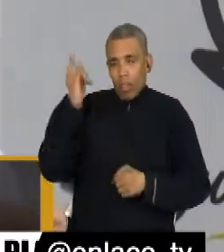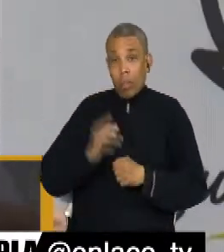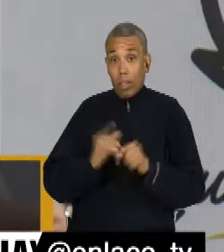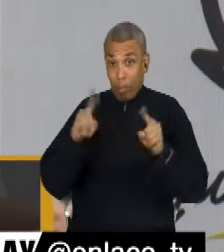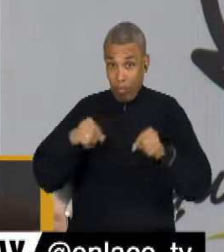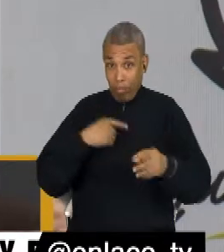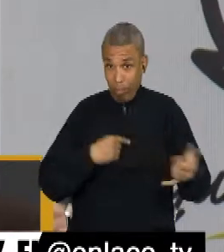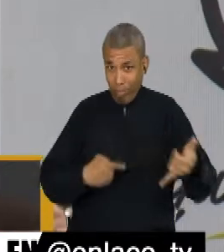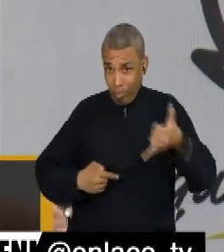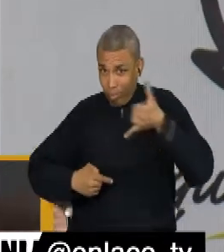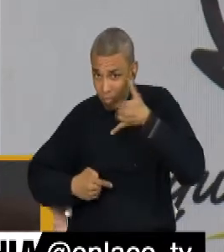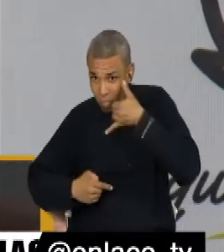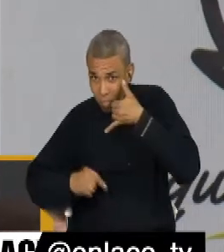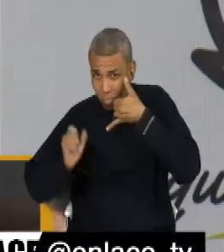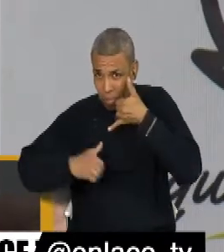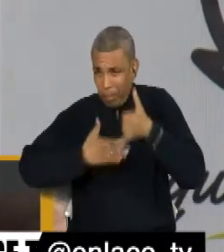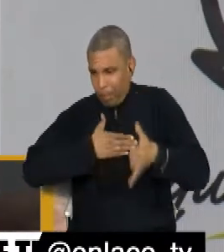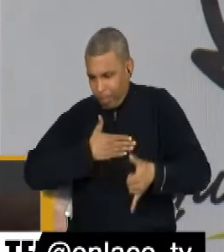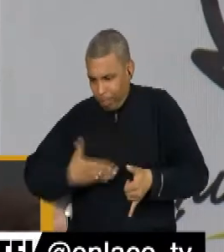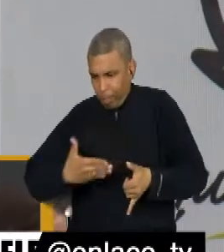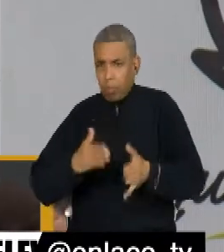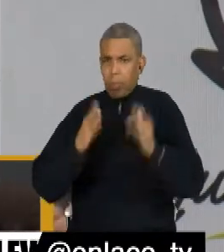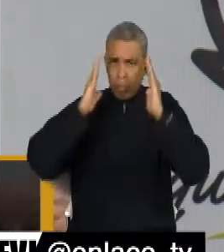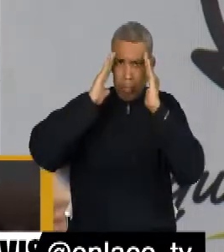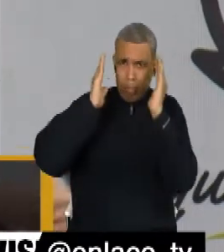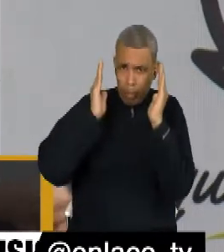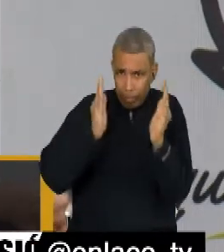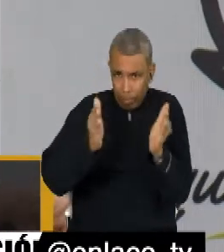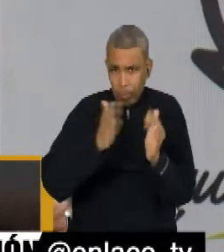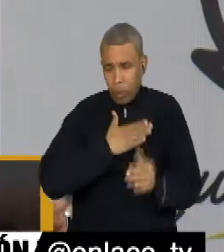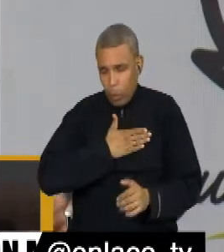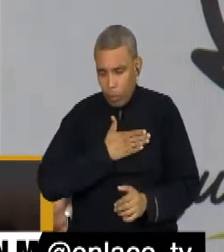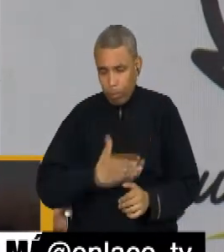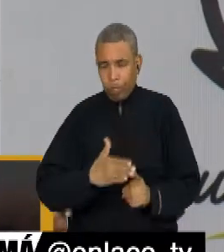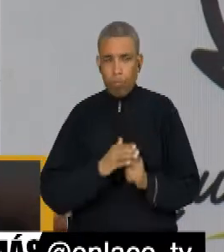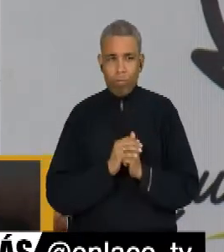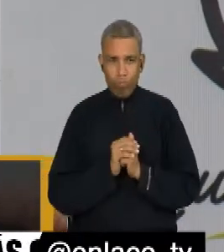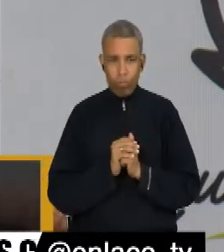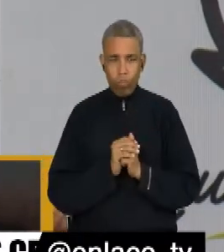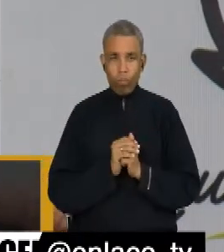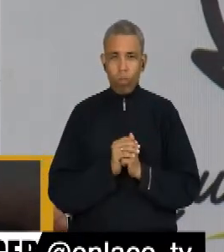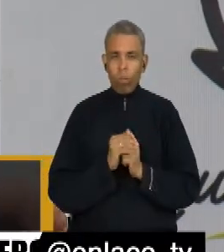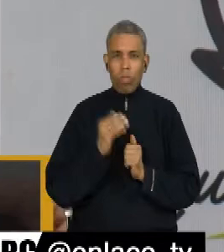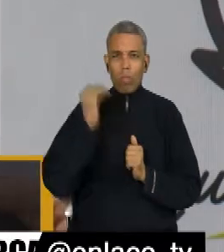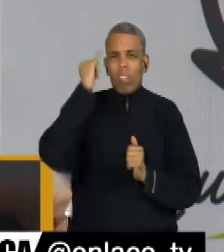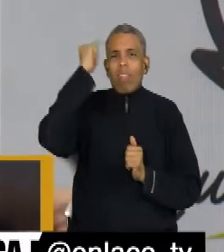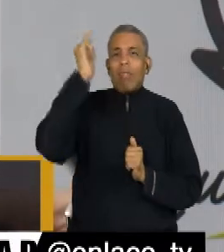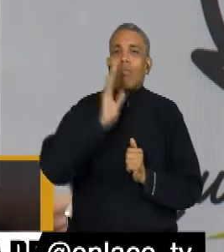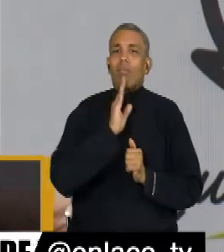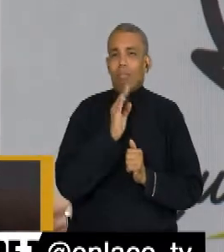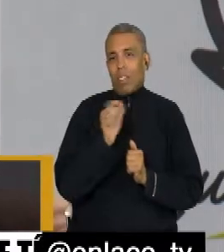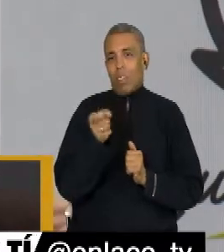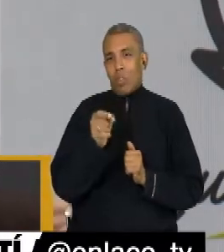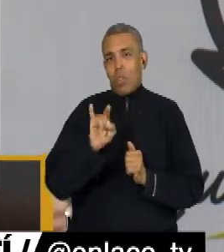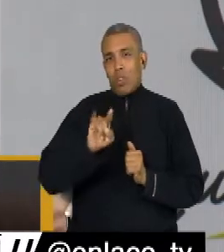de todo nuestro programa de centro de escucha, que es una iniciativa del señor personero municipal